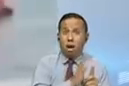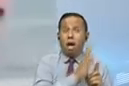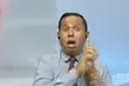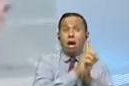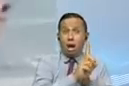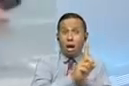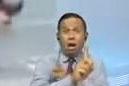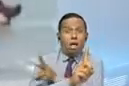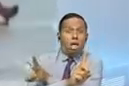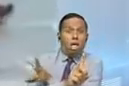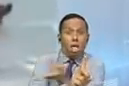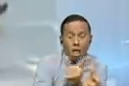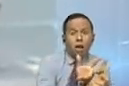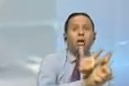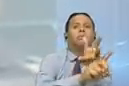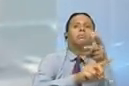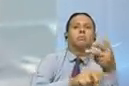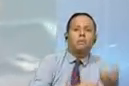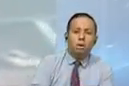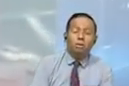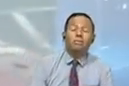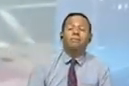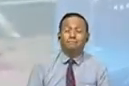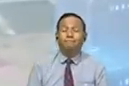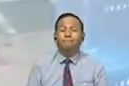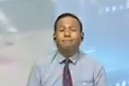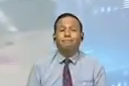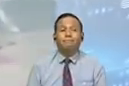siendo impactada por este.